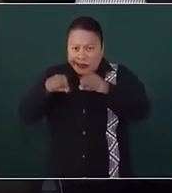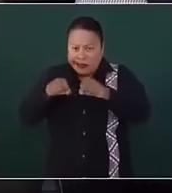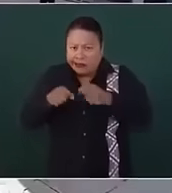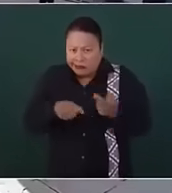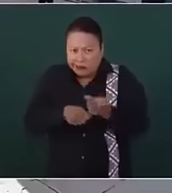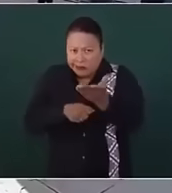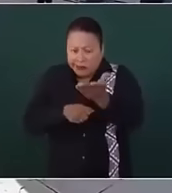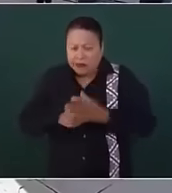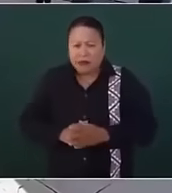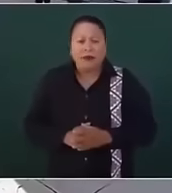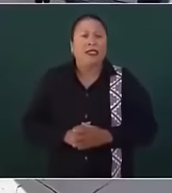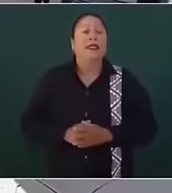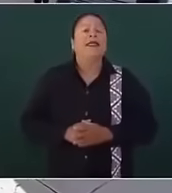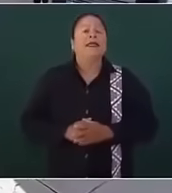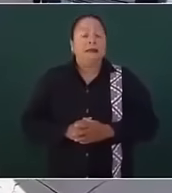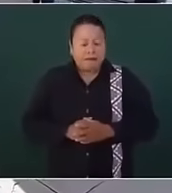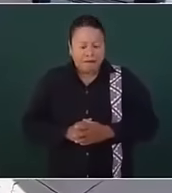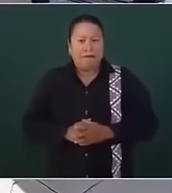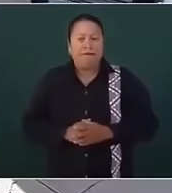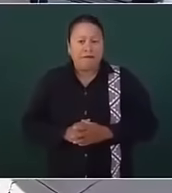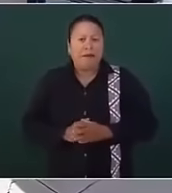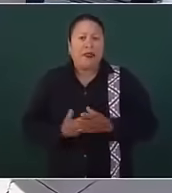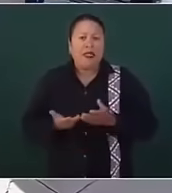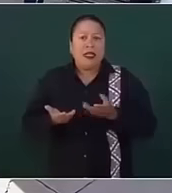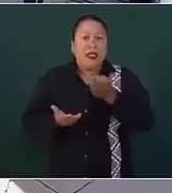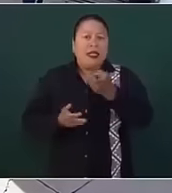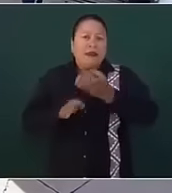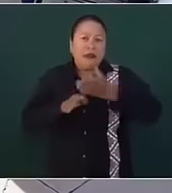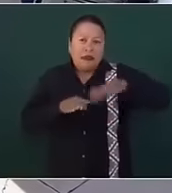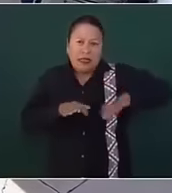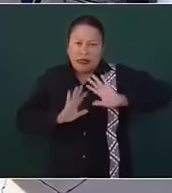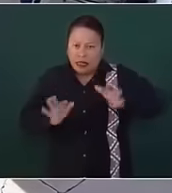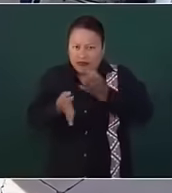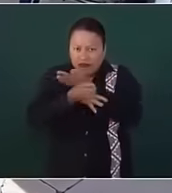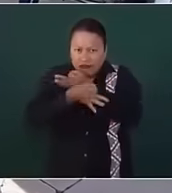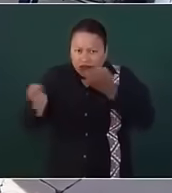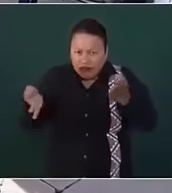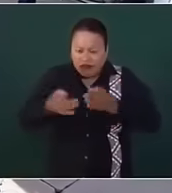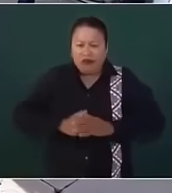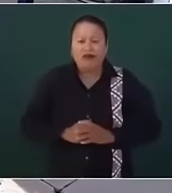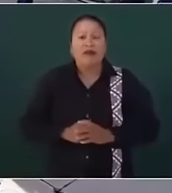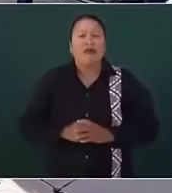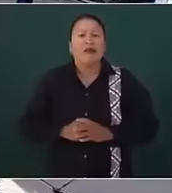Muchísimas gracias. Pues es lo que ya se informó, pero